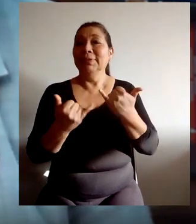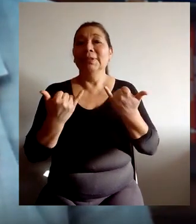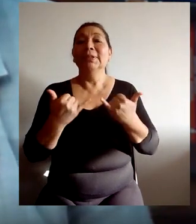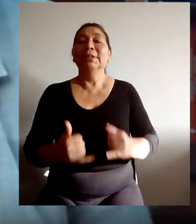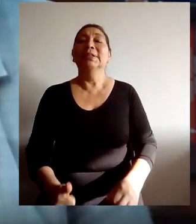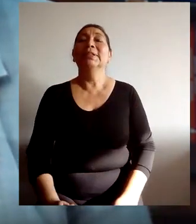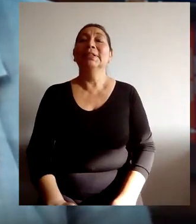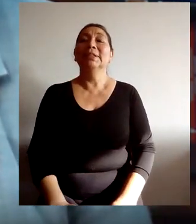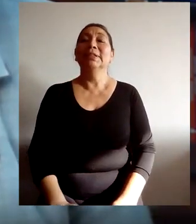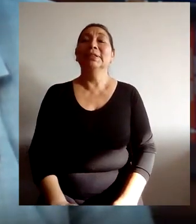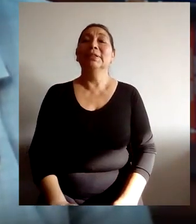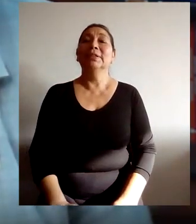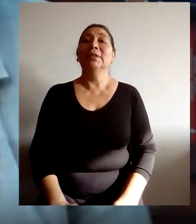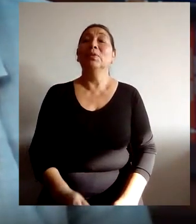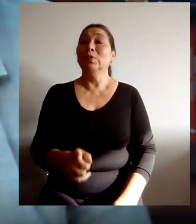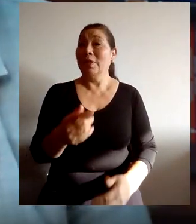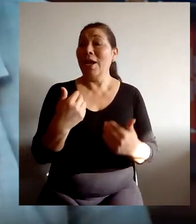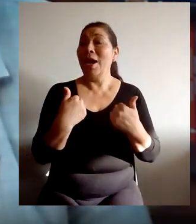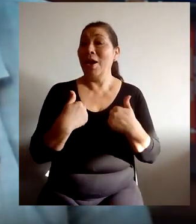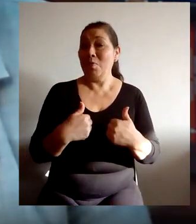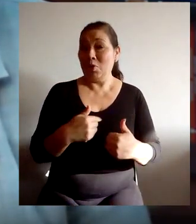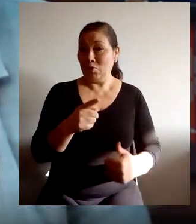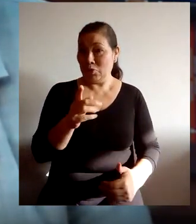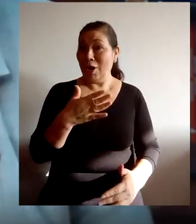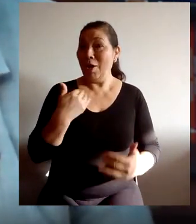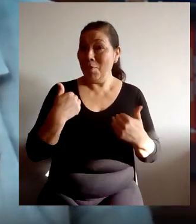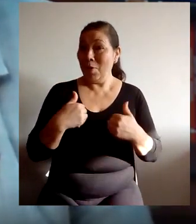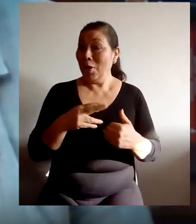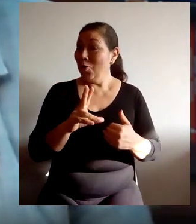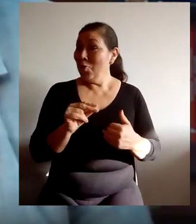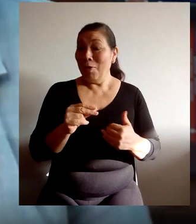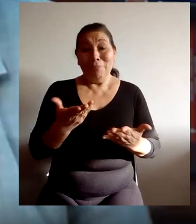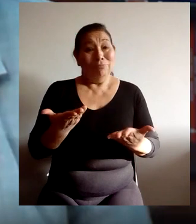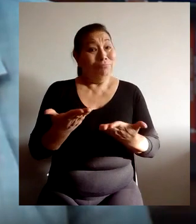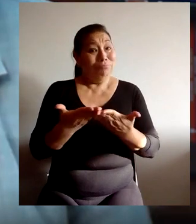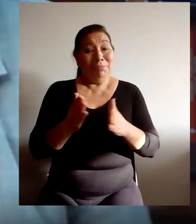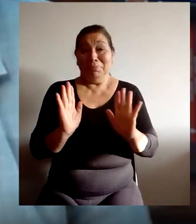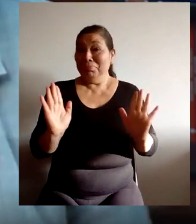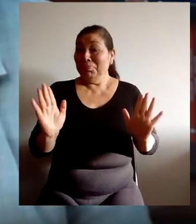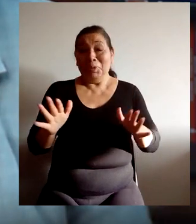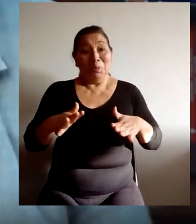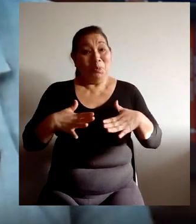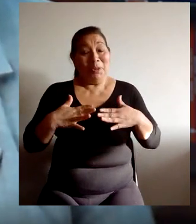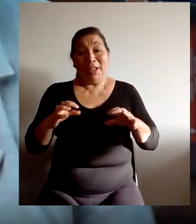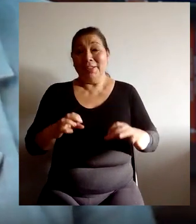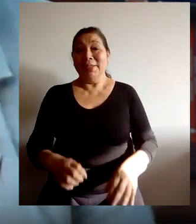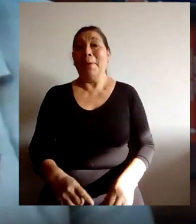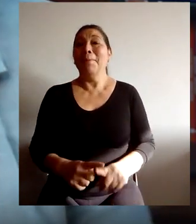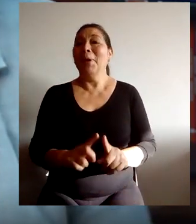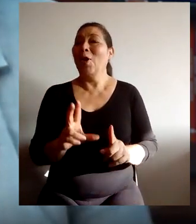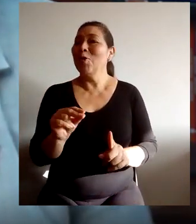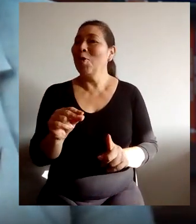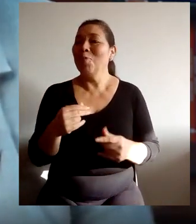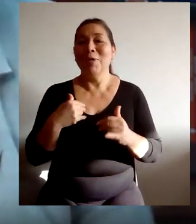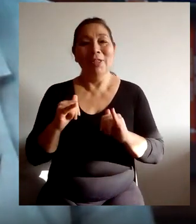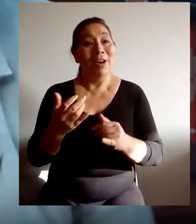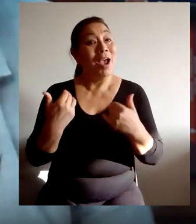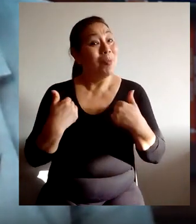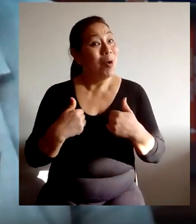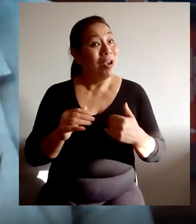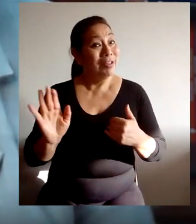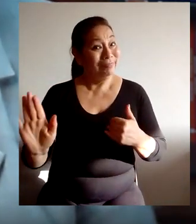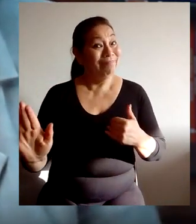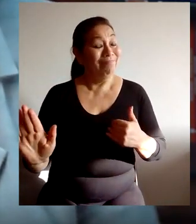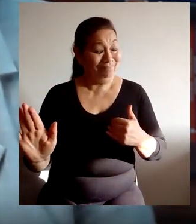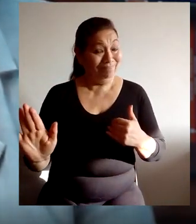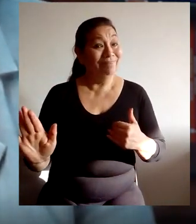no podría ejercer, pero no podría dejar de ser abogado, ¿no? O sea, nadie niega su aptitud de ser abogado, pero para ejercer